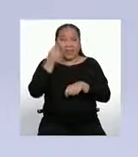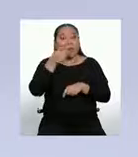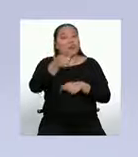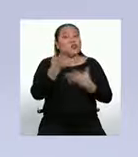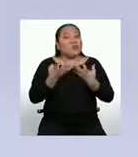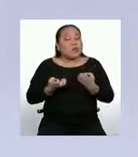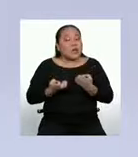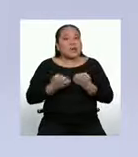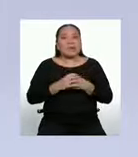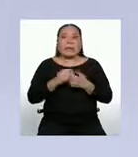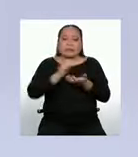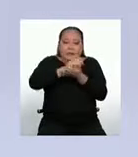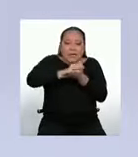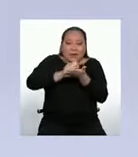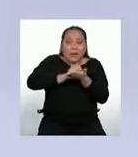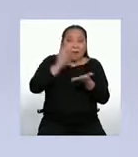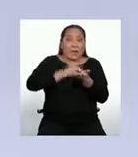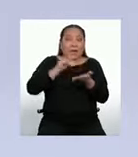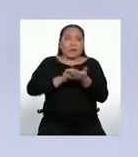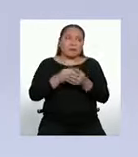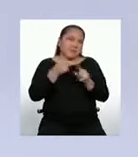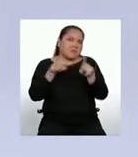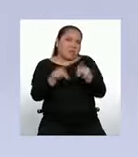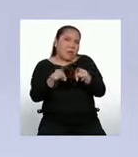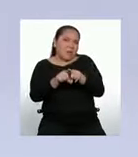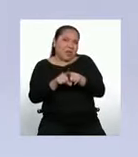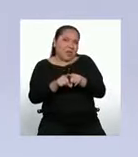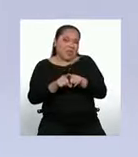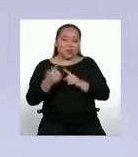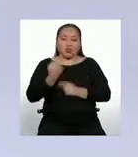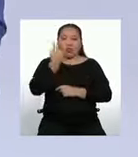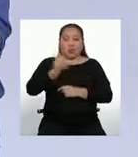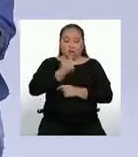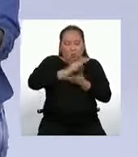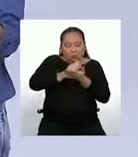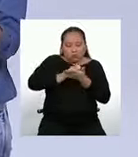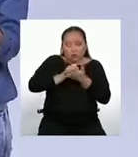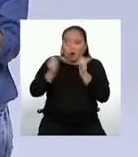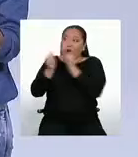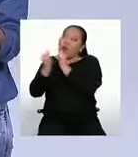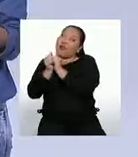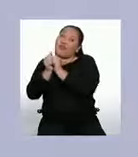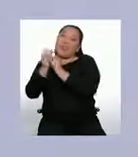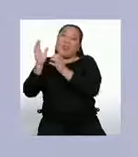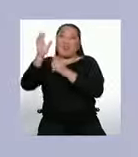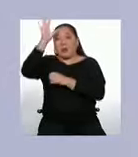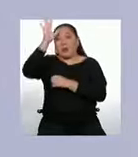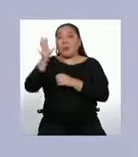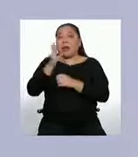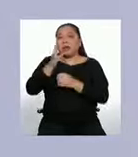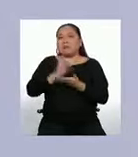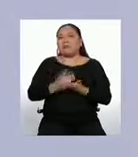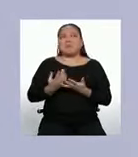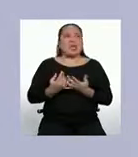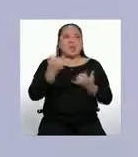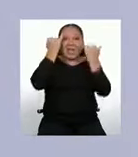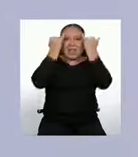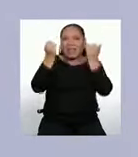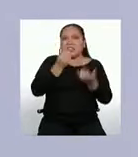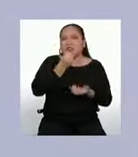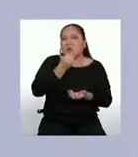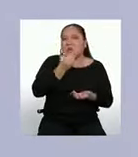ganas de escribir aún más, también podrías escribir diversos textos solo o con tus padres. Por ejemplo, un recetario, una investigación sobre el